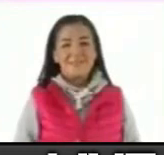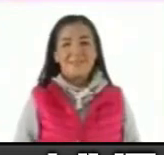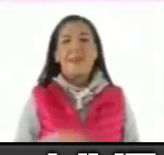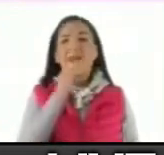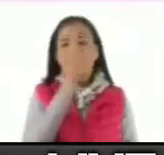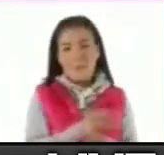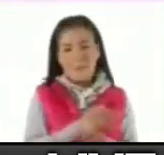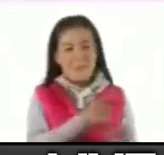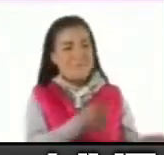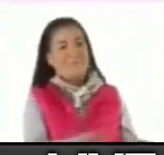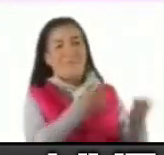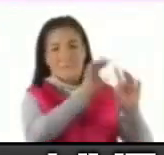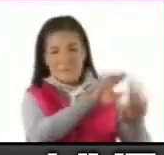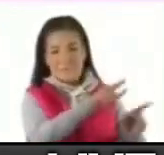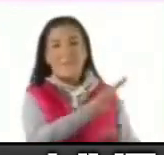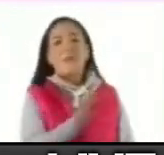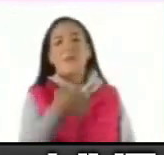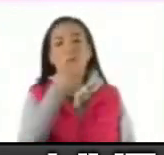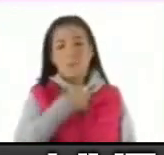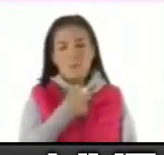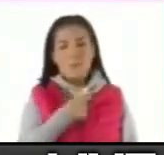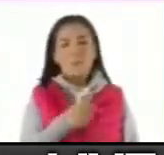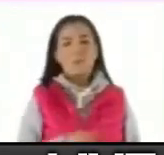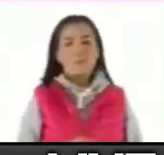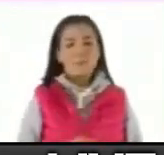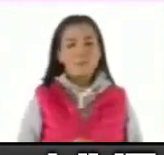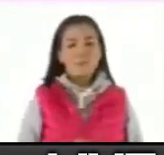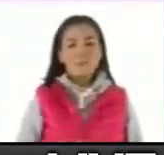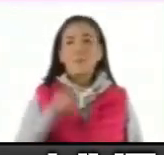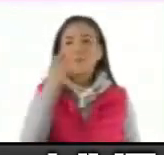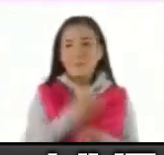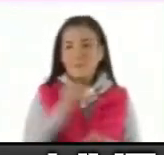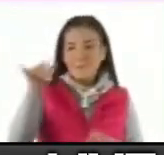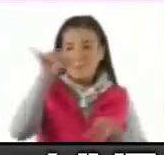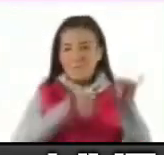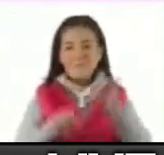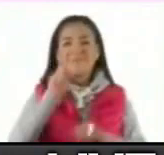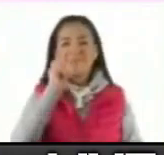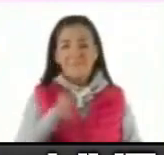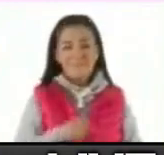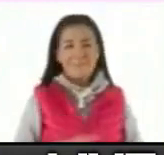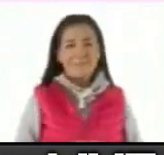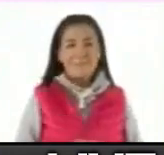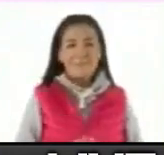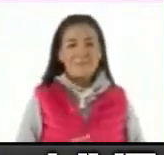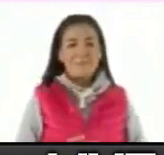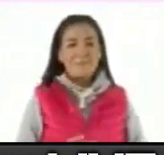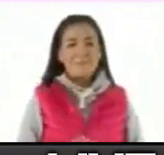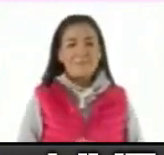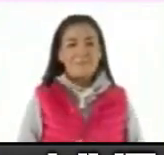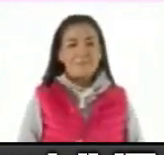Ahora me toca a mí. Mezclaremos estas dos sustancias.